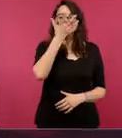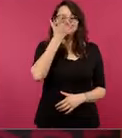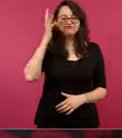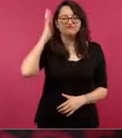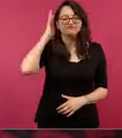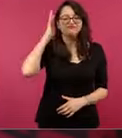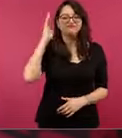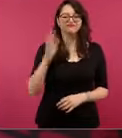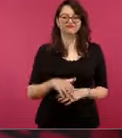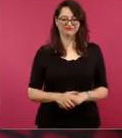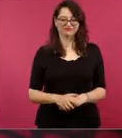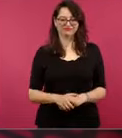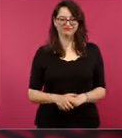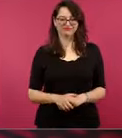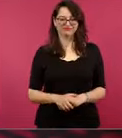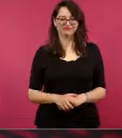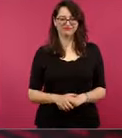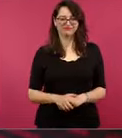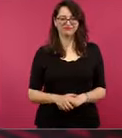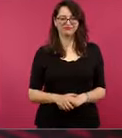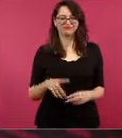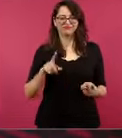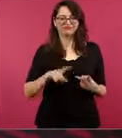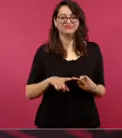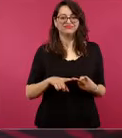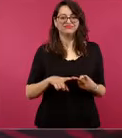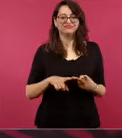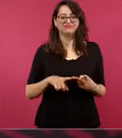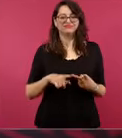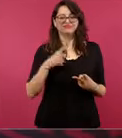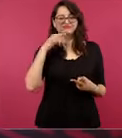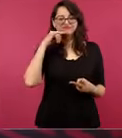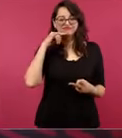discurso, la doble moral.